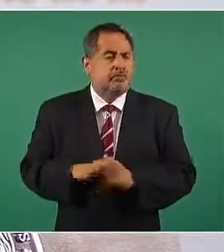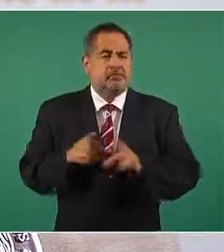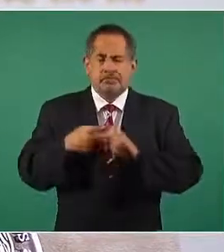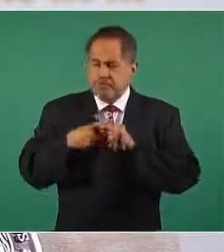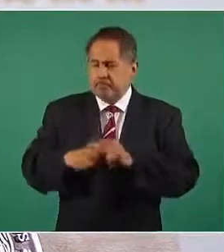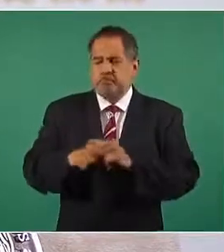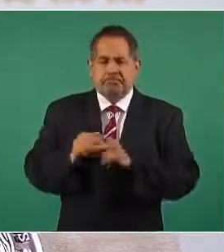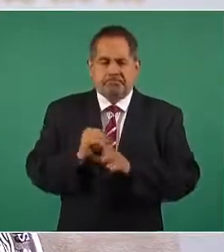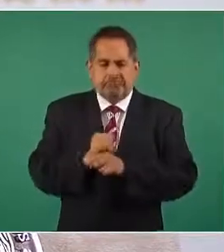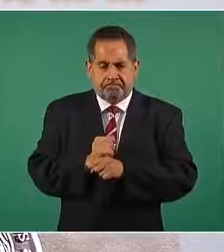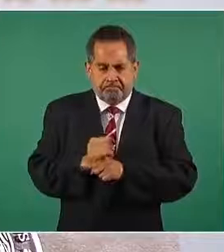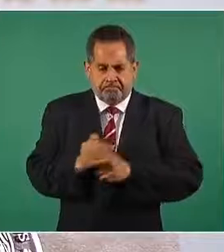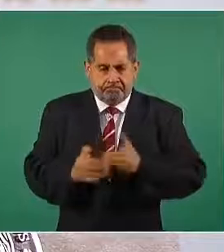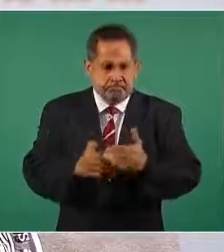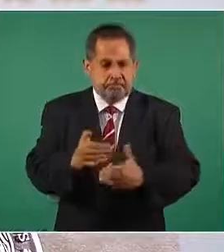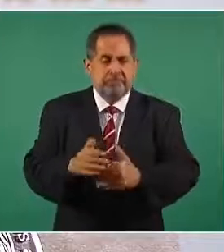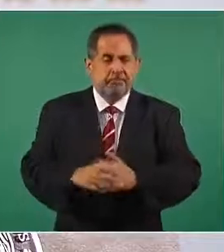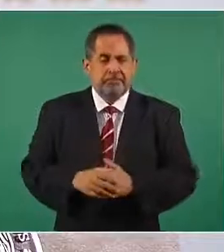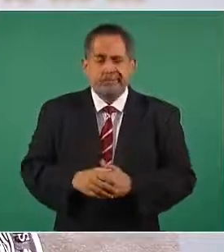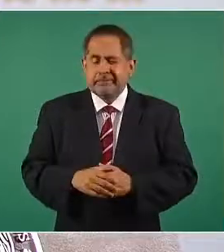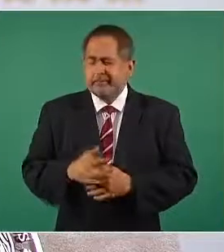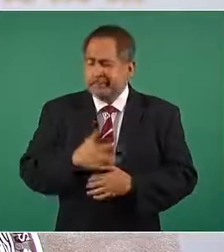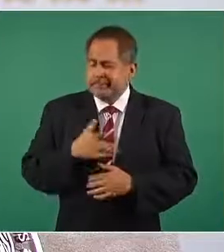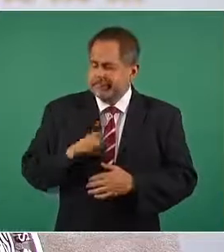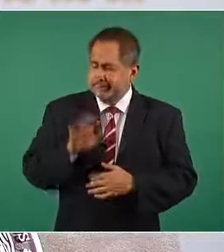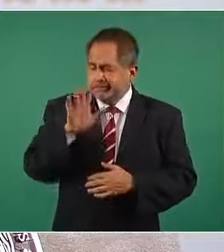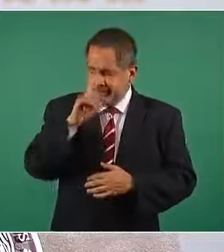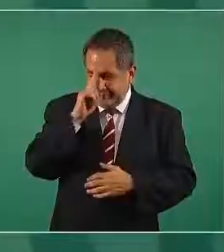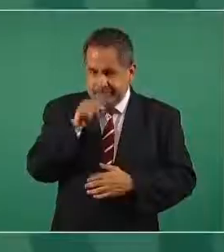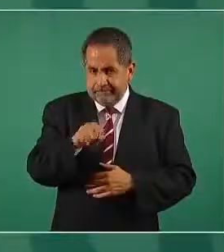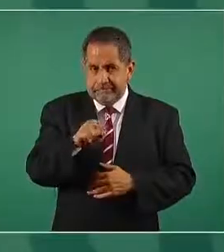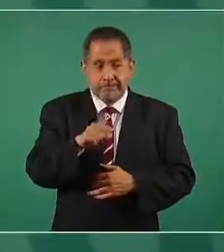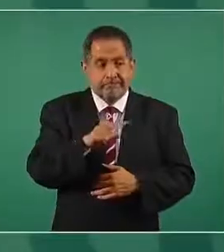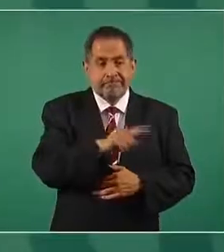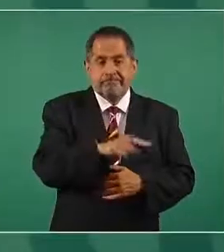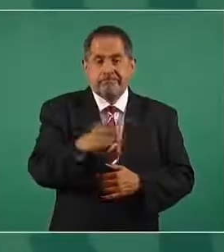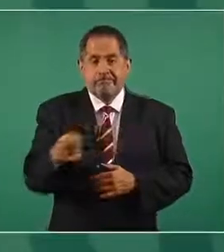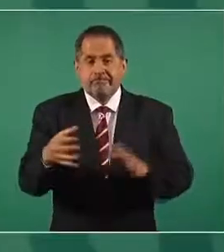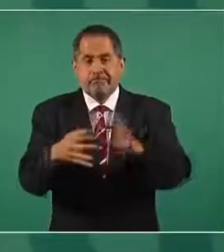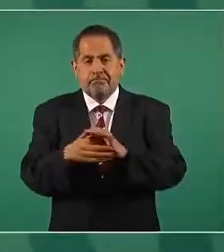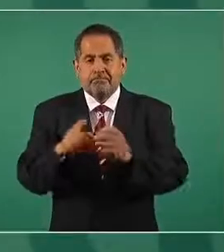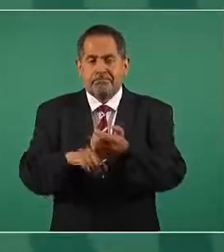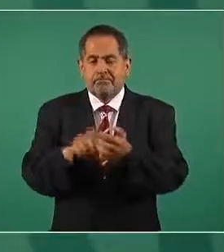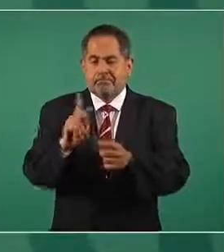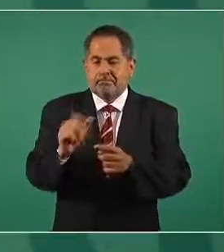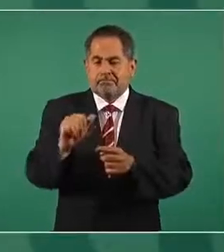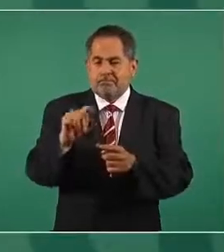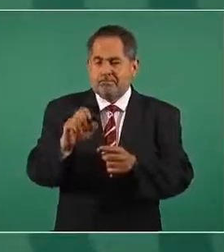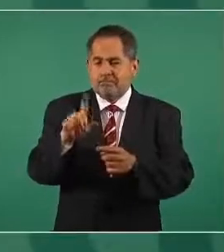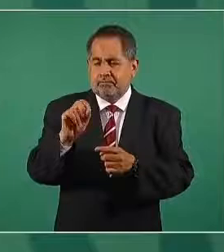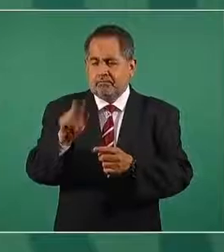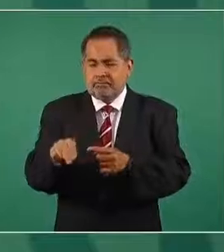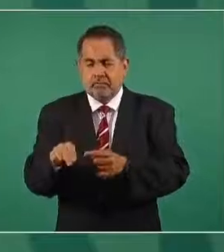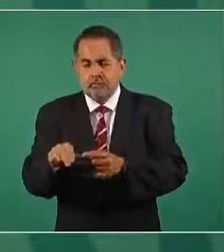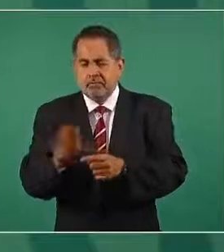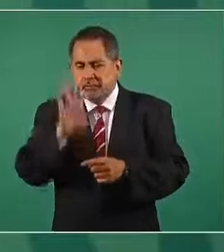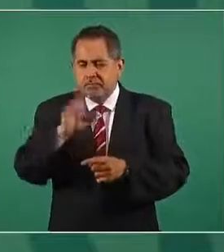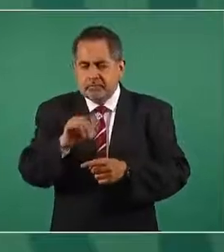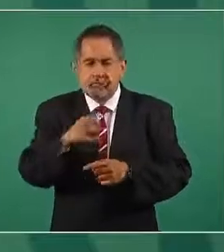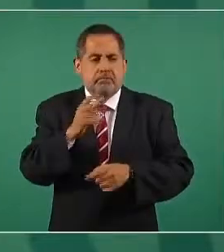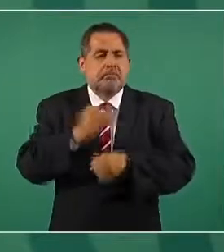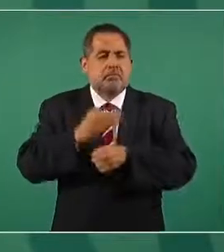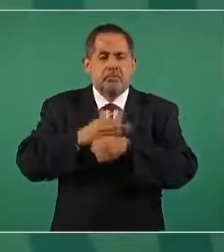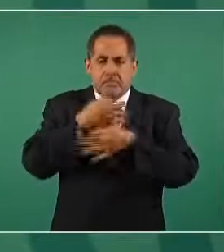las investigaciones y parece que sí está vinculado con lo de Panteló, pero no podemos decir